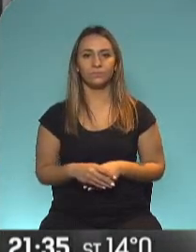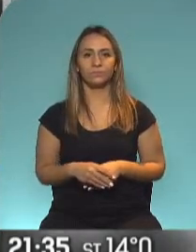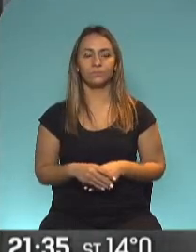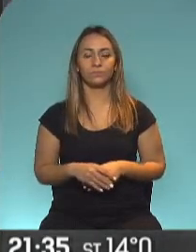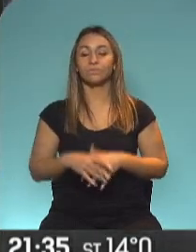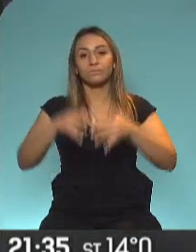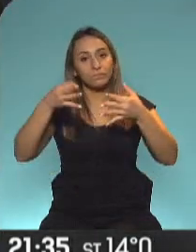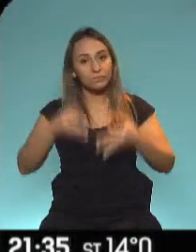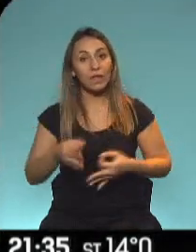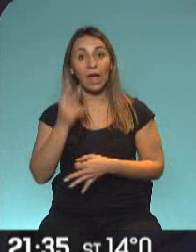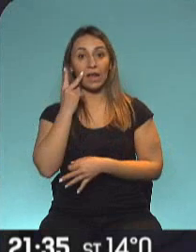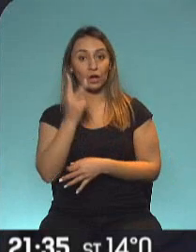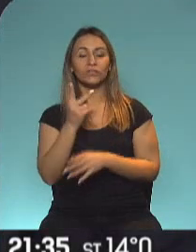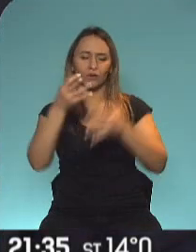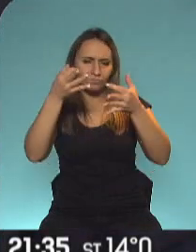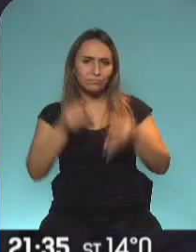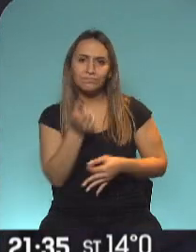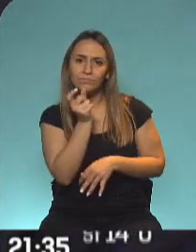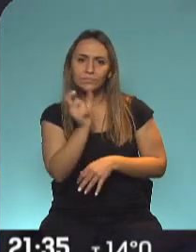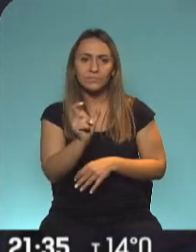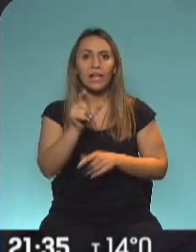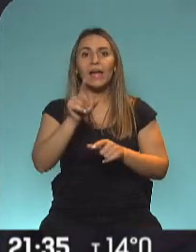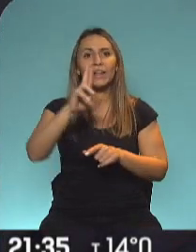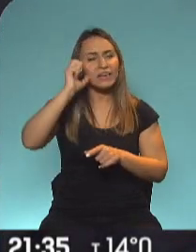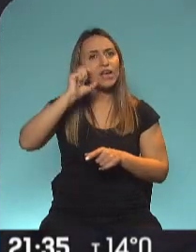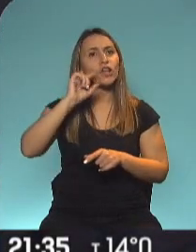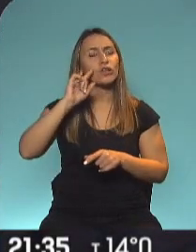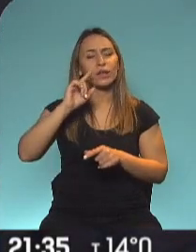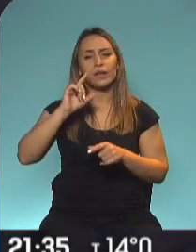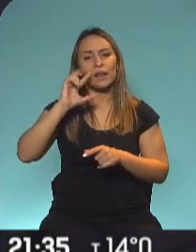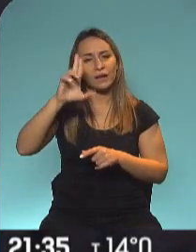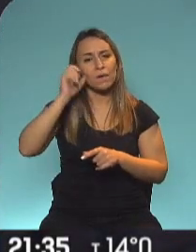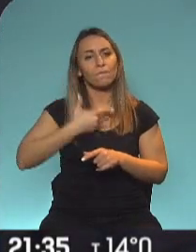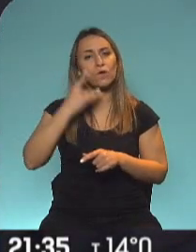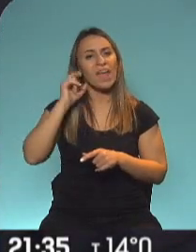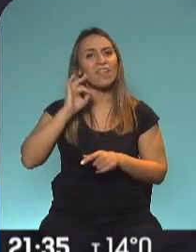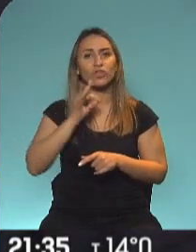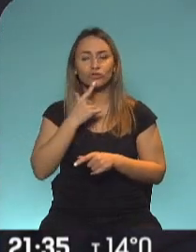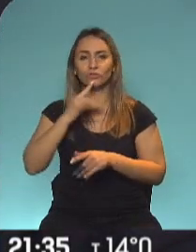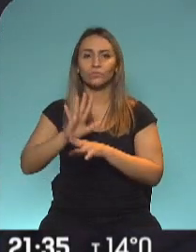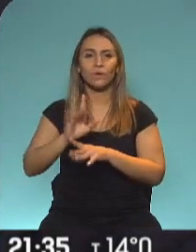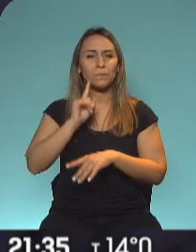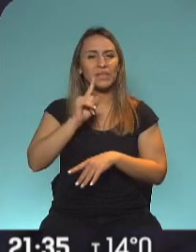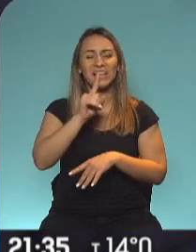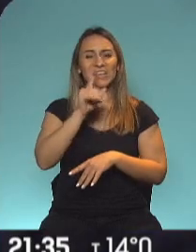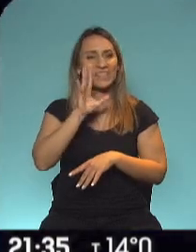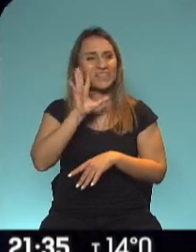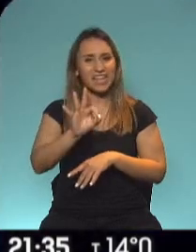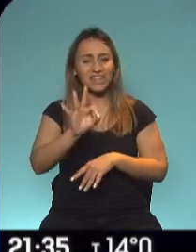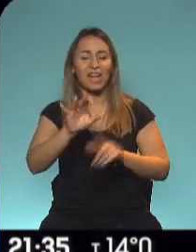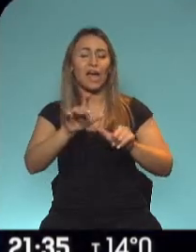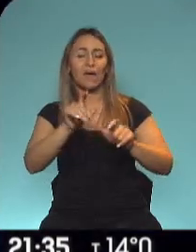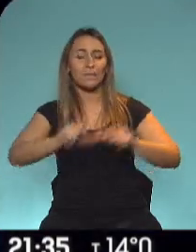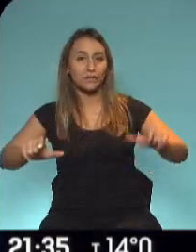Formalmente han sido reconocidos como refugiados en Argentina más de 3.500 personas. Todavía existen más de 8.000 que